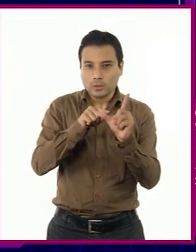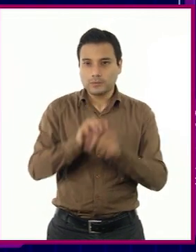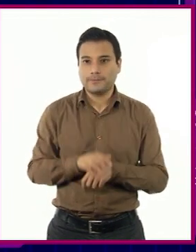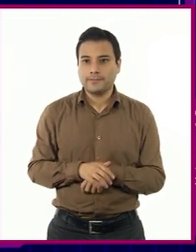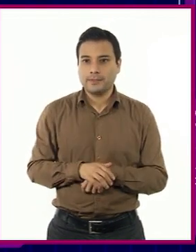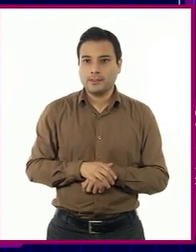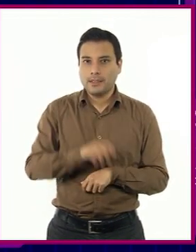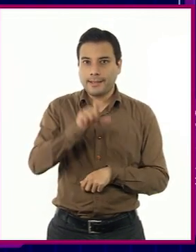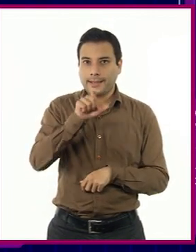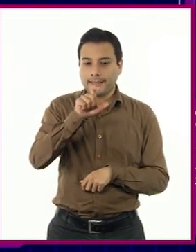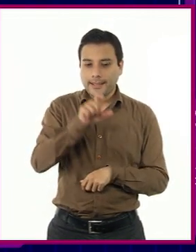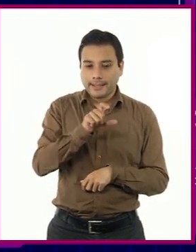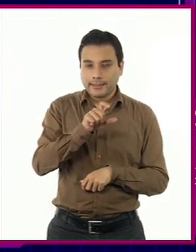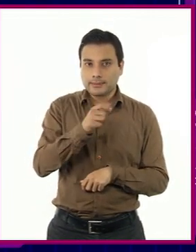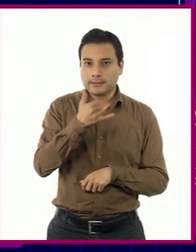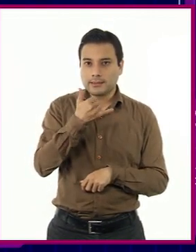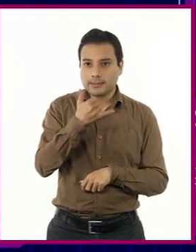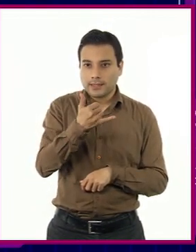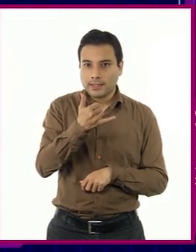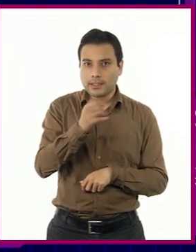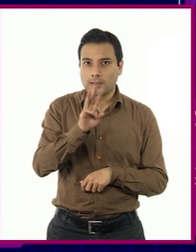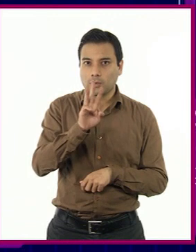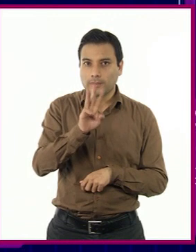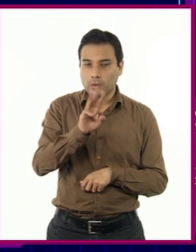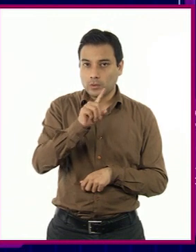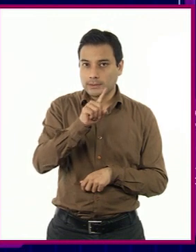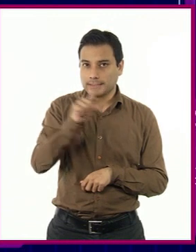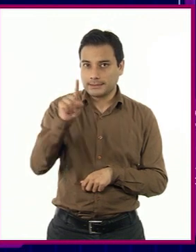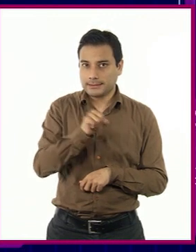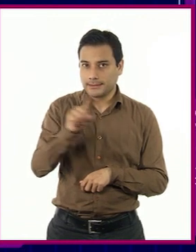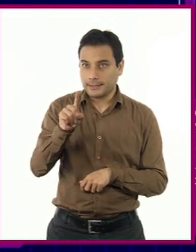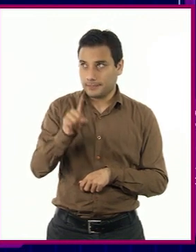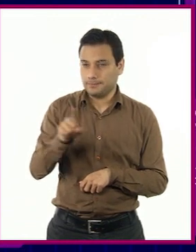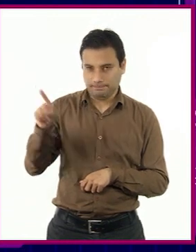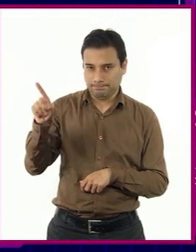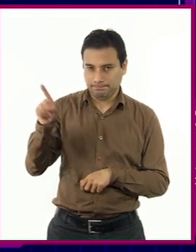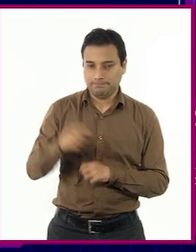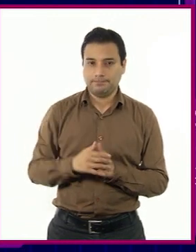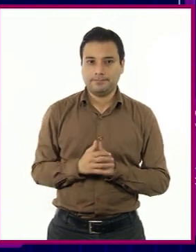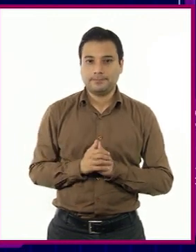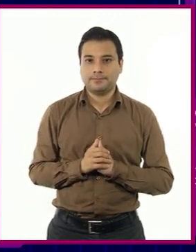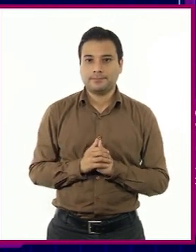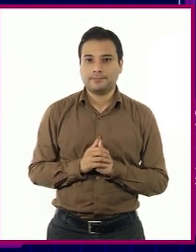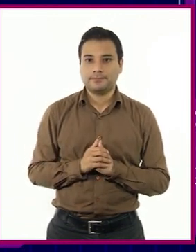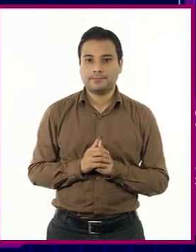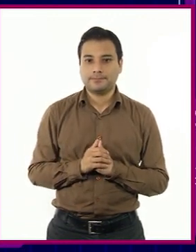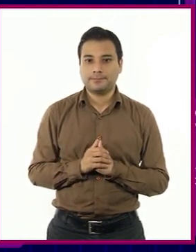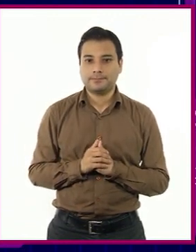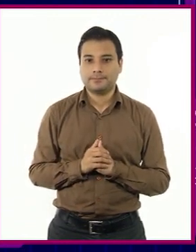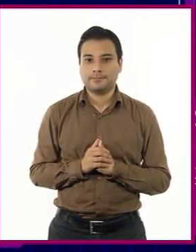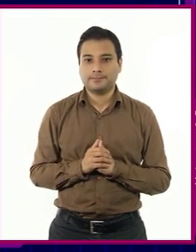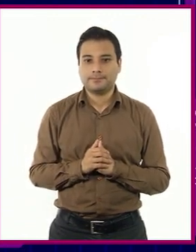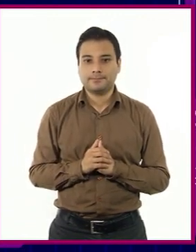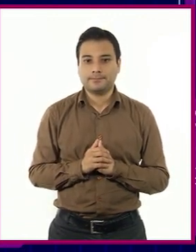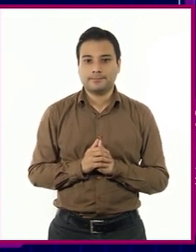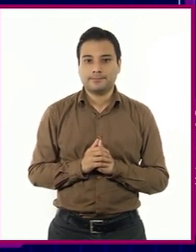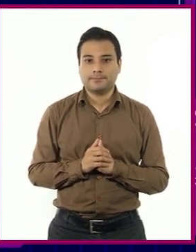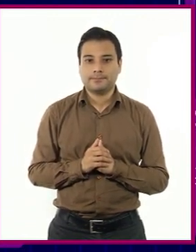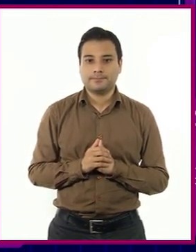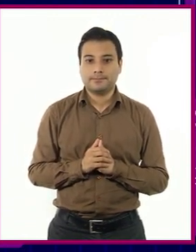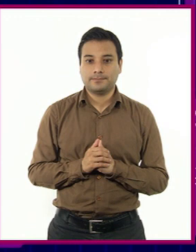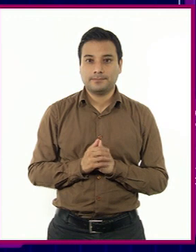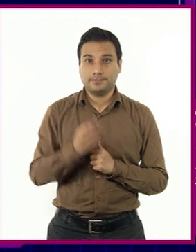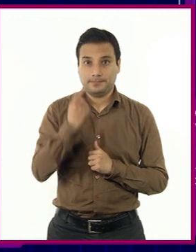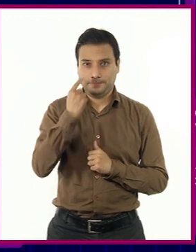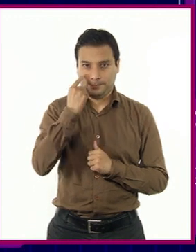ángulos alrededor de la diagonal, como se muestra en la figura. Observen que la diagonal es una transversal